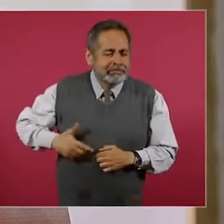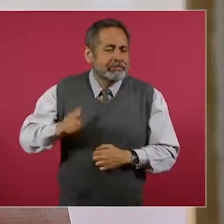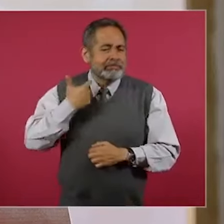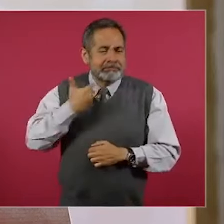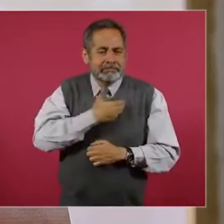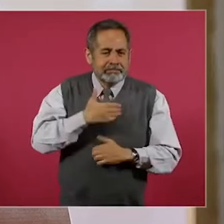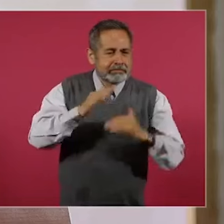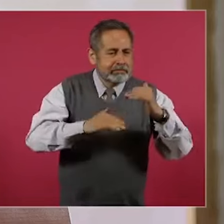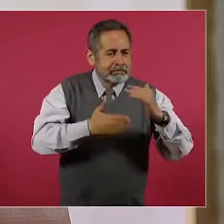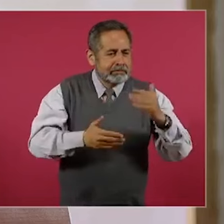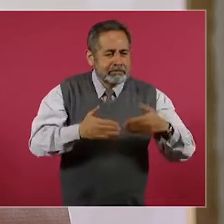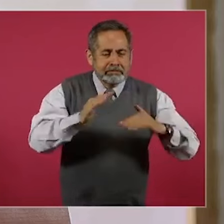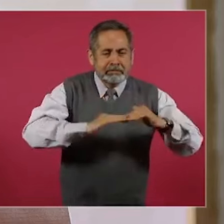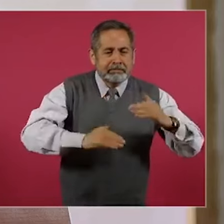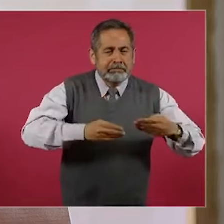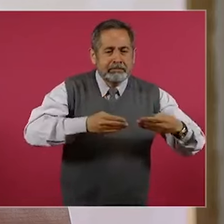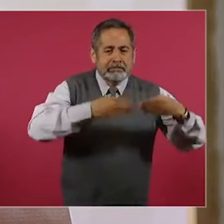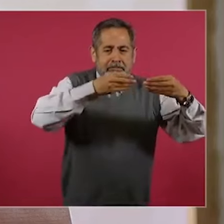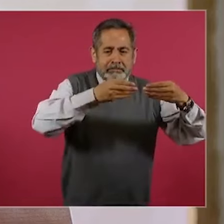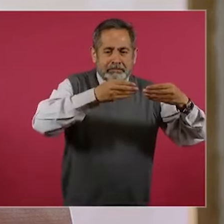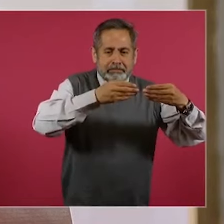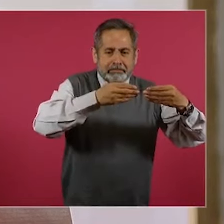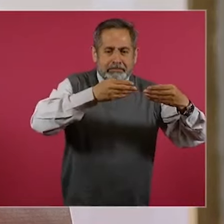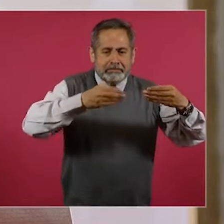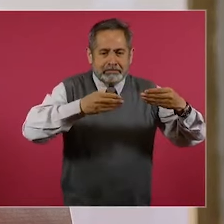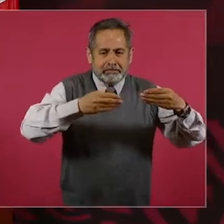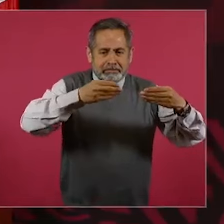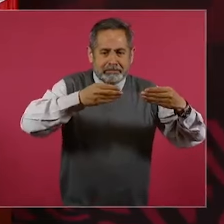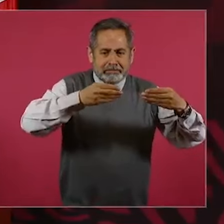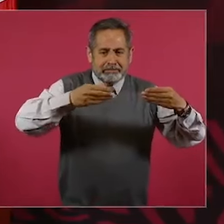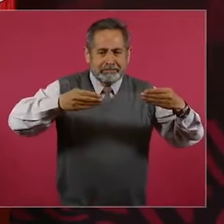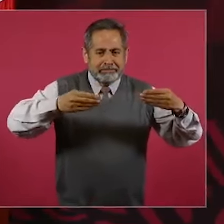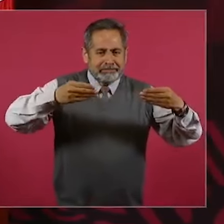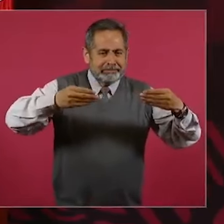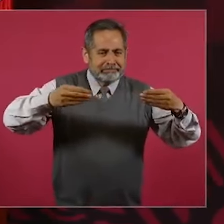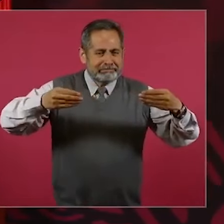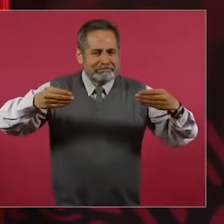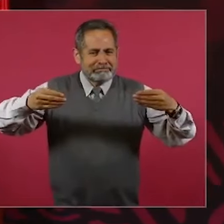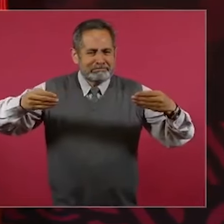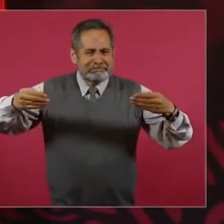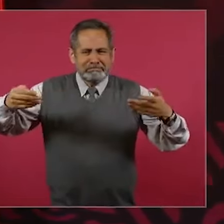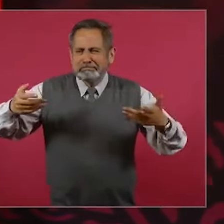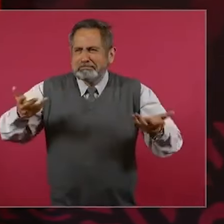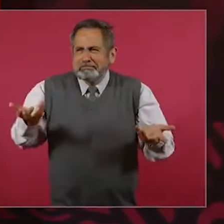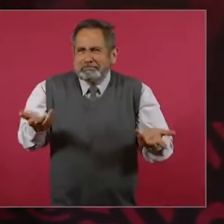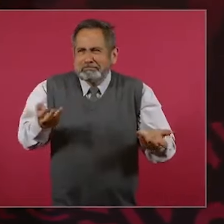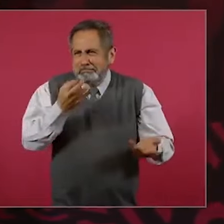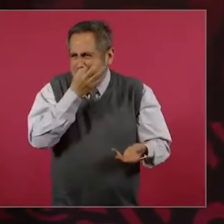hace un tramo, pero llevan cuando mucho